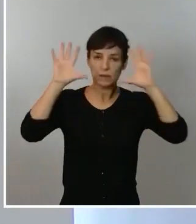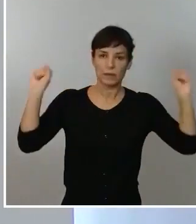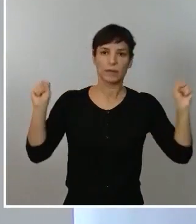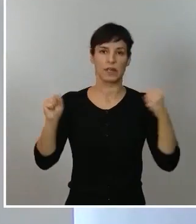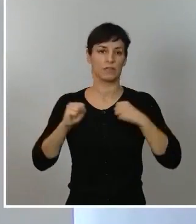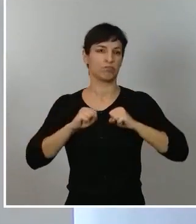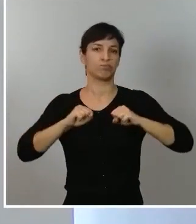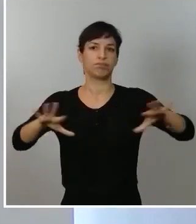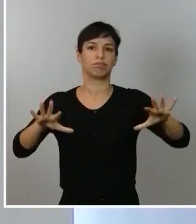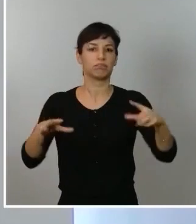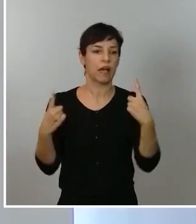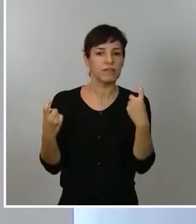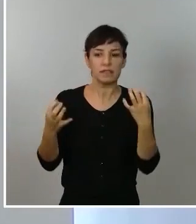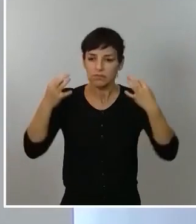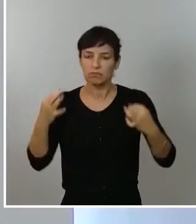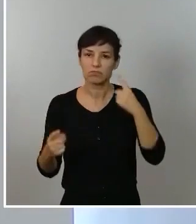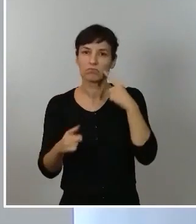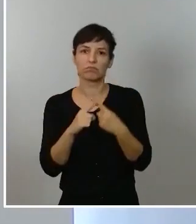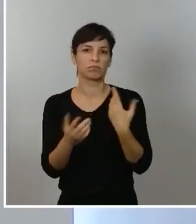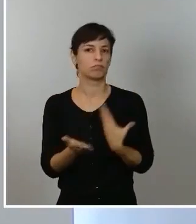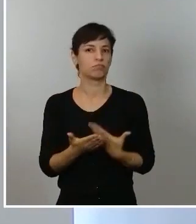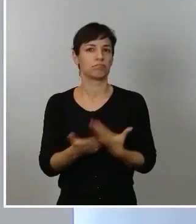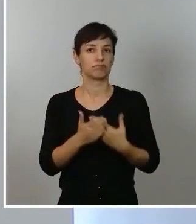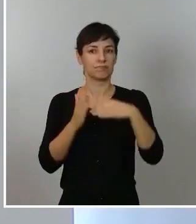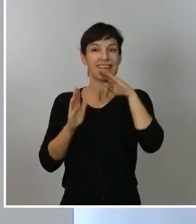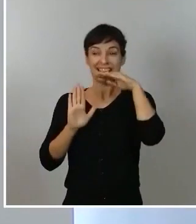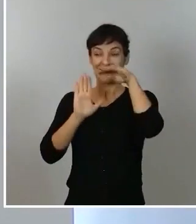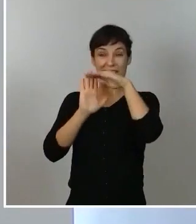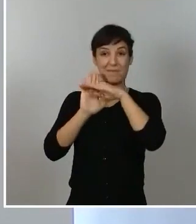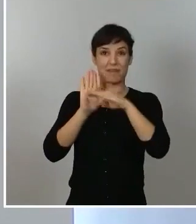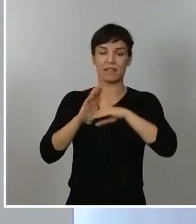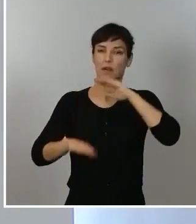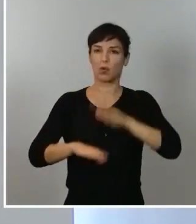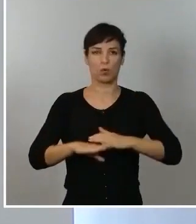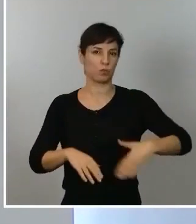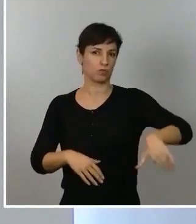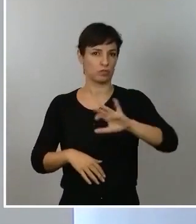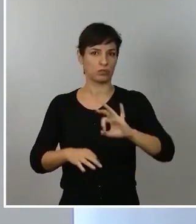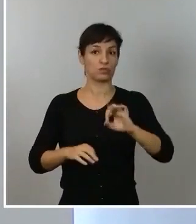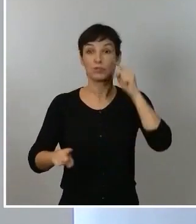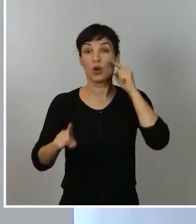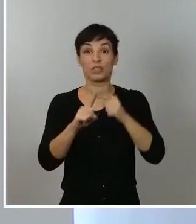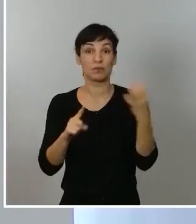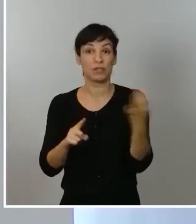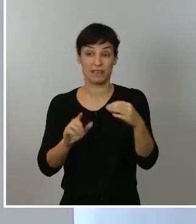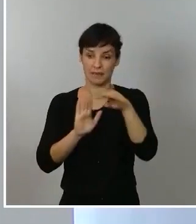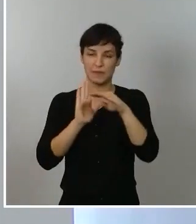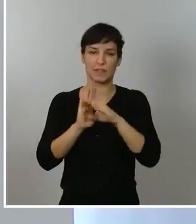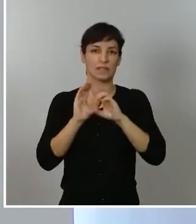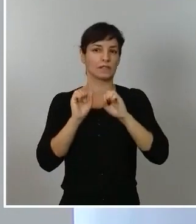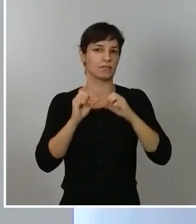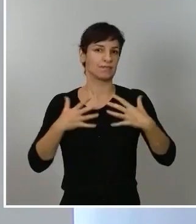necesarios para garantizar o cumplimento das medidas que hemos aprobado con o objetivo de proteger a saúde de todos